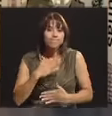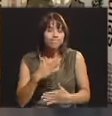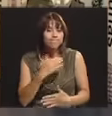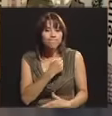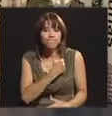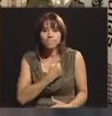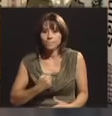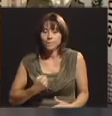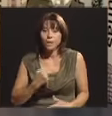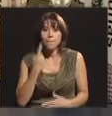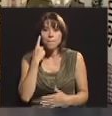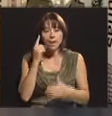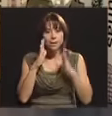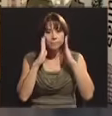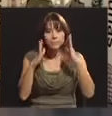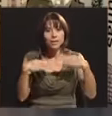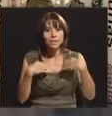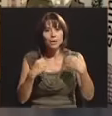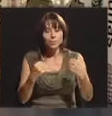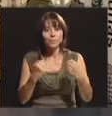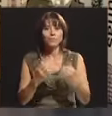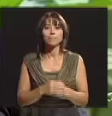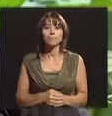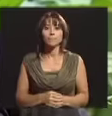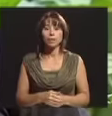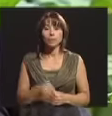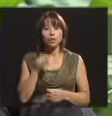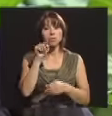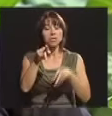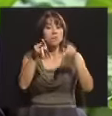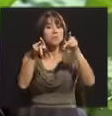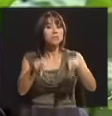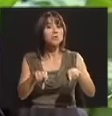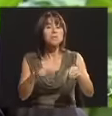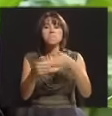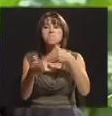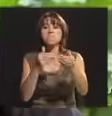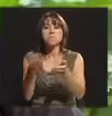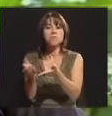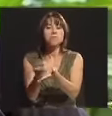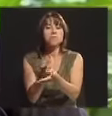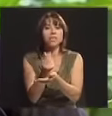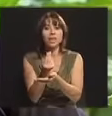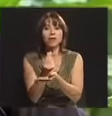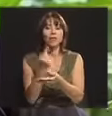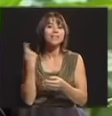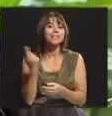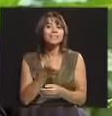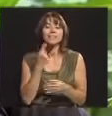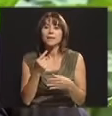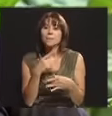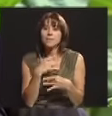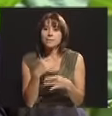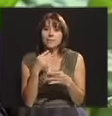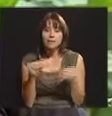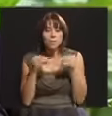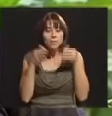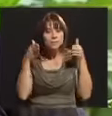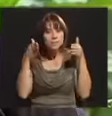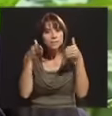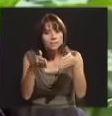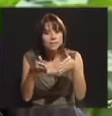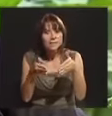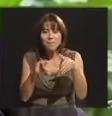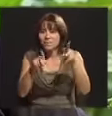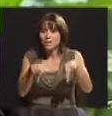lleno por completo a la salud del cantón es no que es una persona que no le interesa el dinero que siempre le interesó más el dolor de las